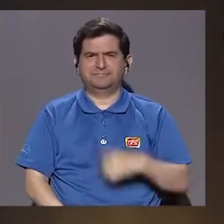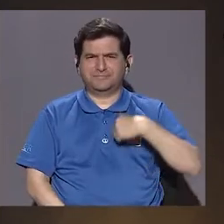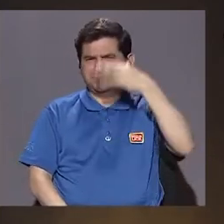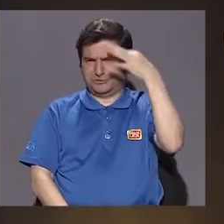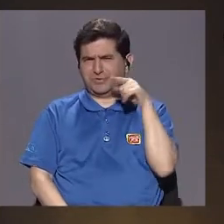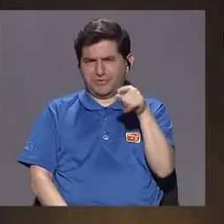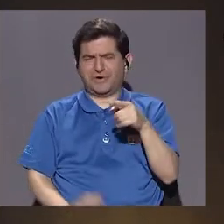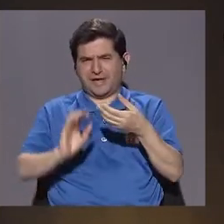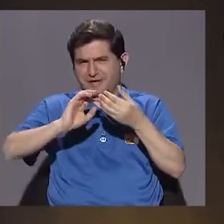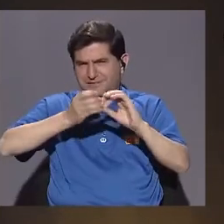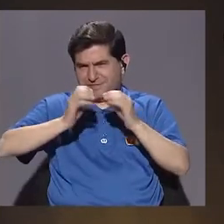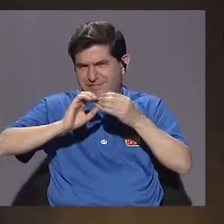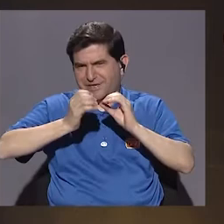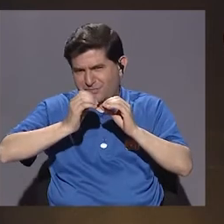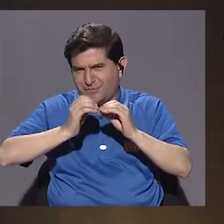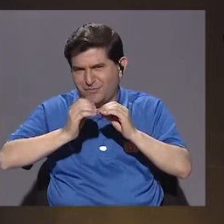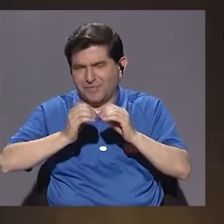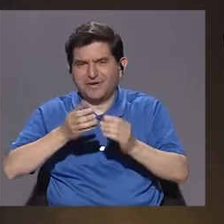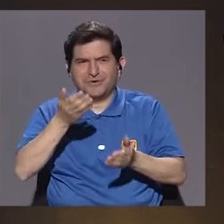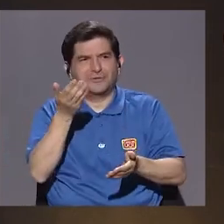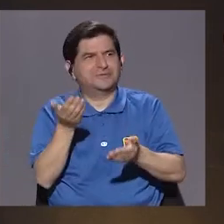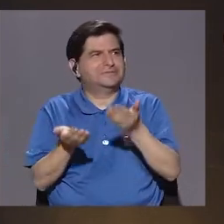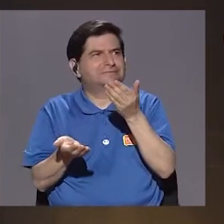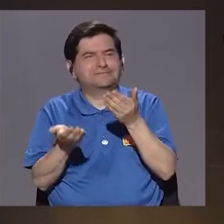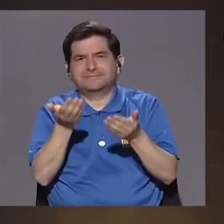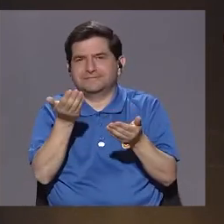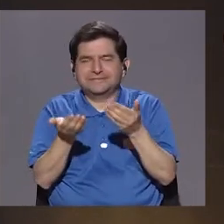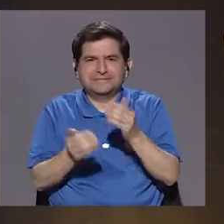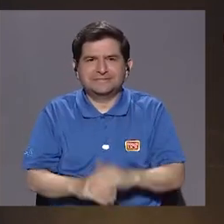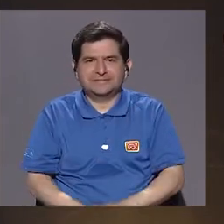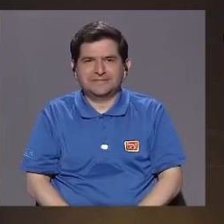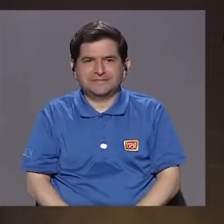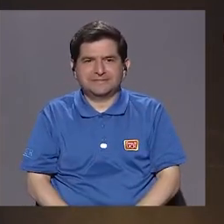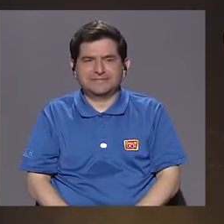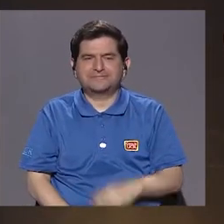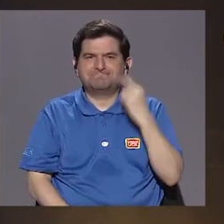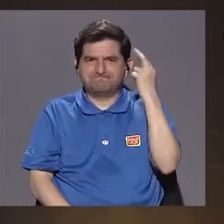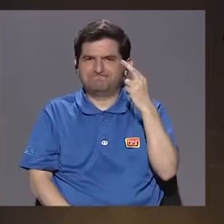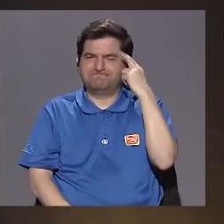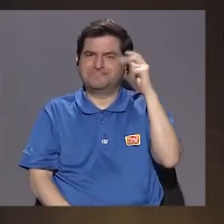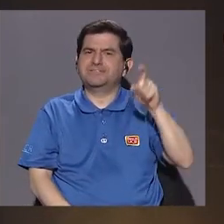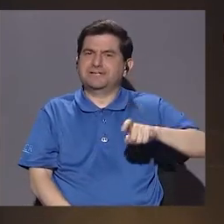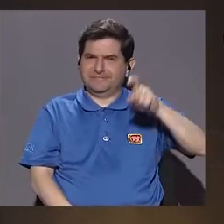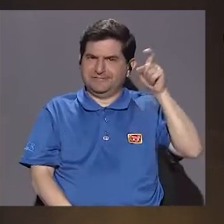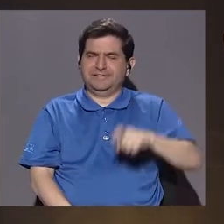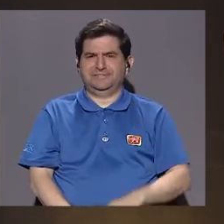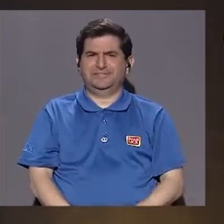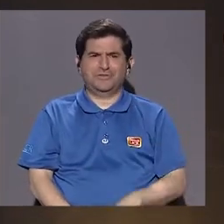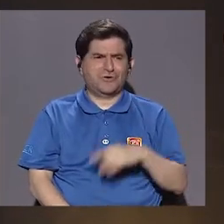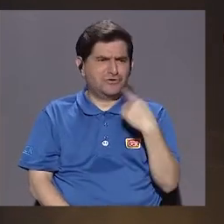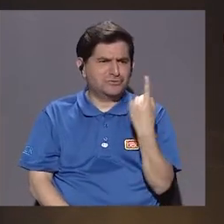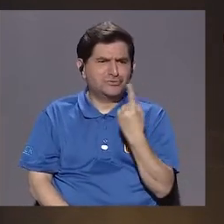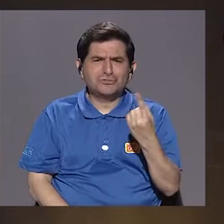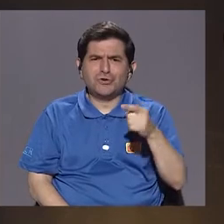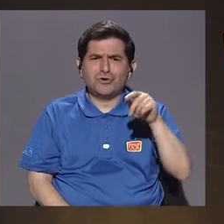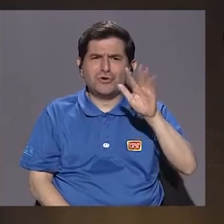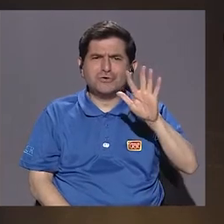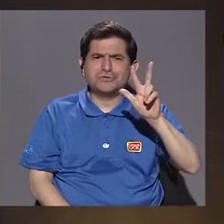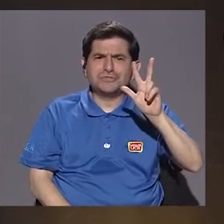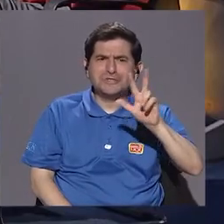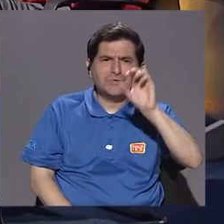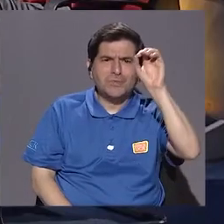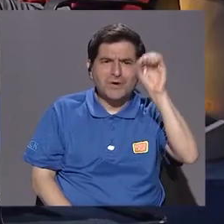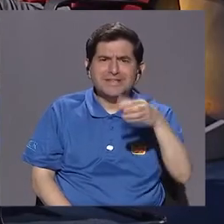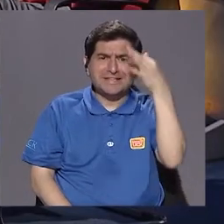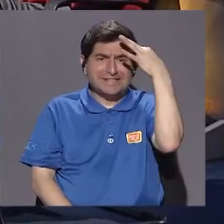creo que esto es una cifra que mueve a la reflexión apenas el 53 por ciento